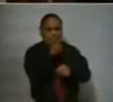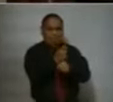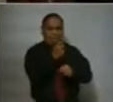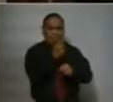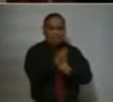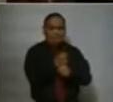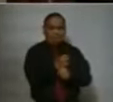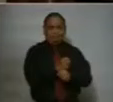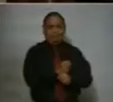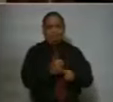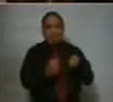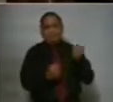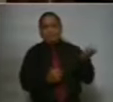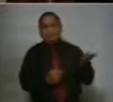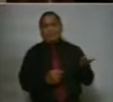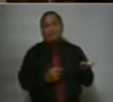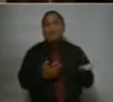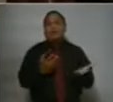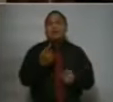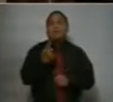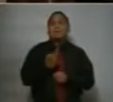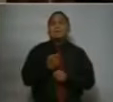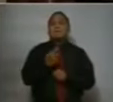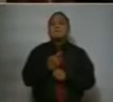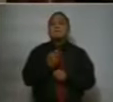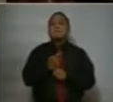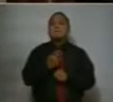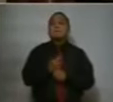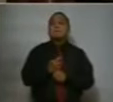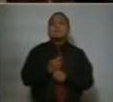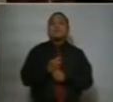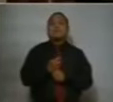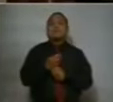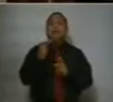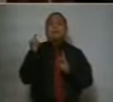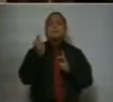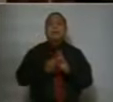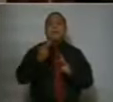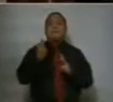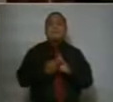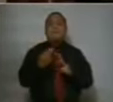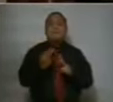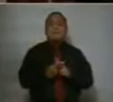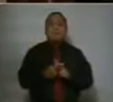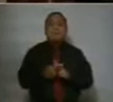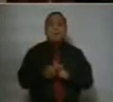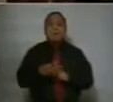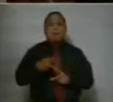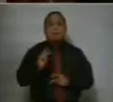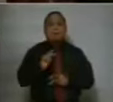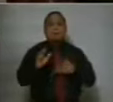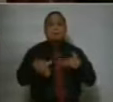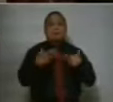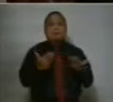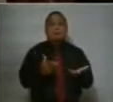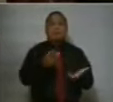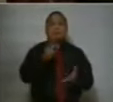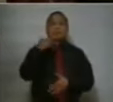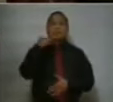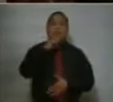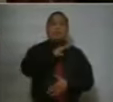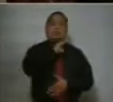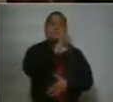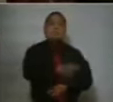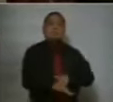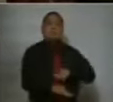en el país con el mayor número de muertos en todo México. Y ahí se va a denunciar, que